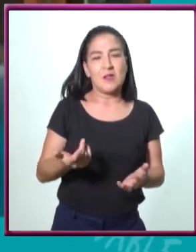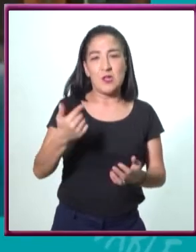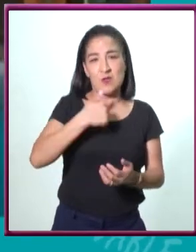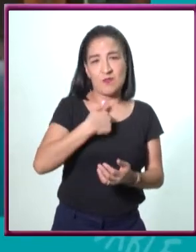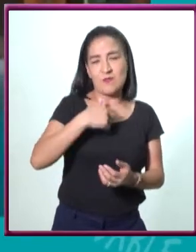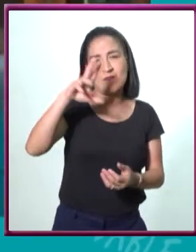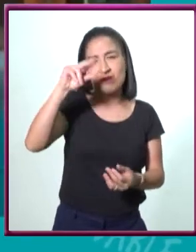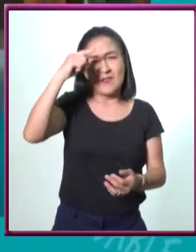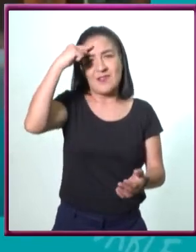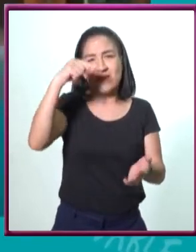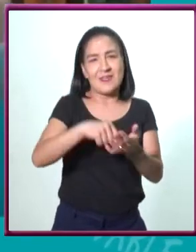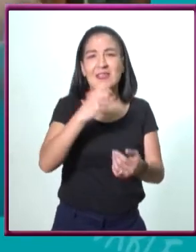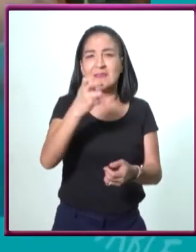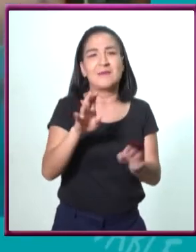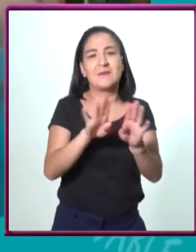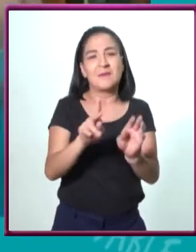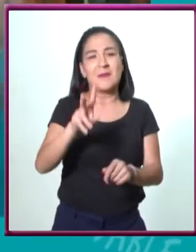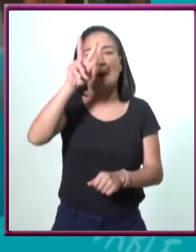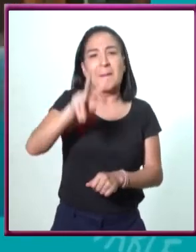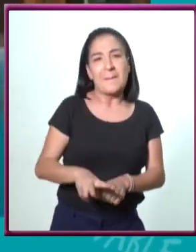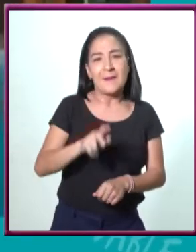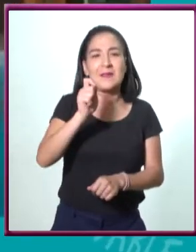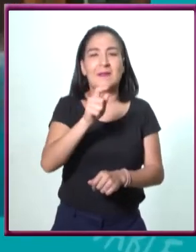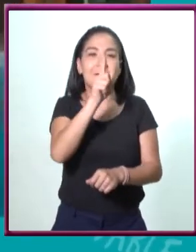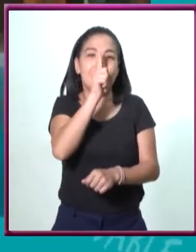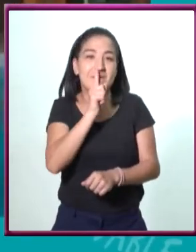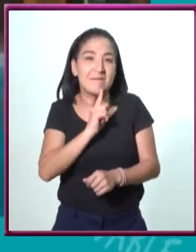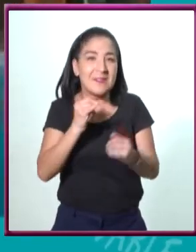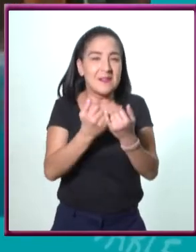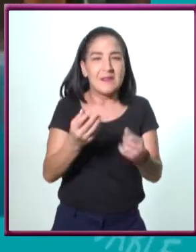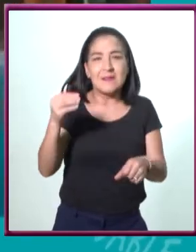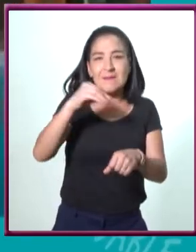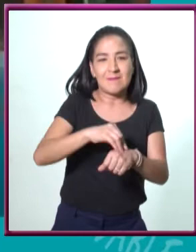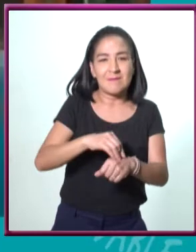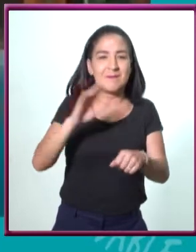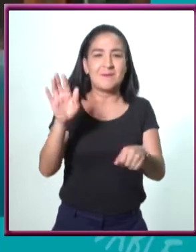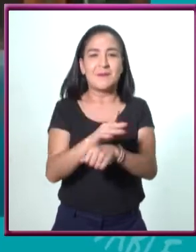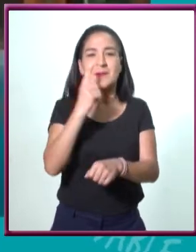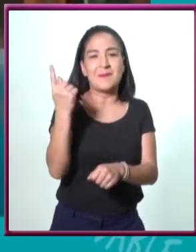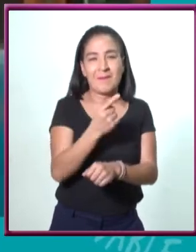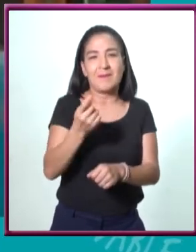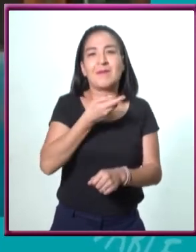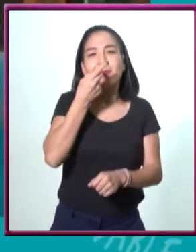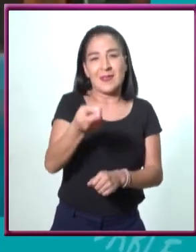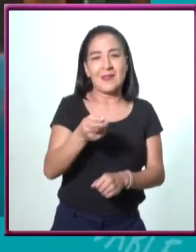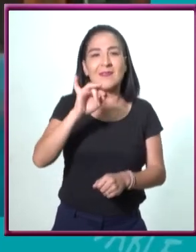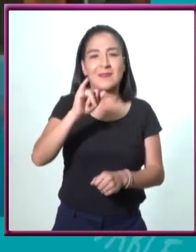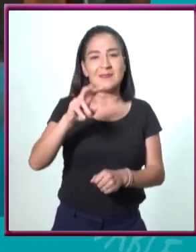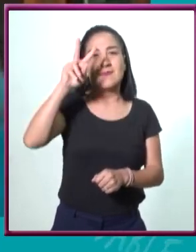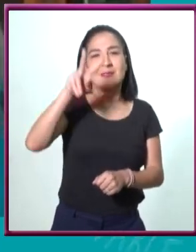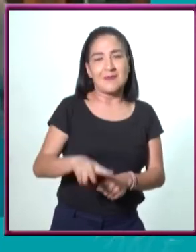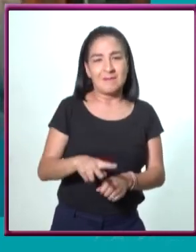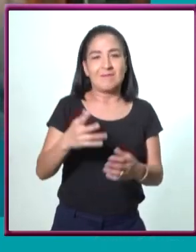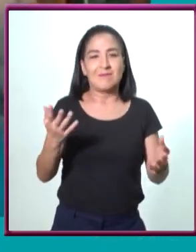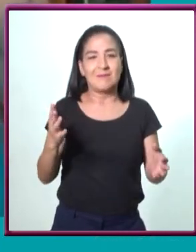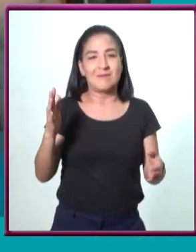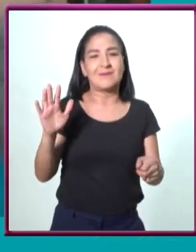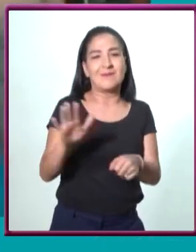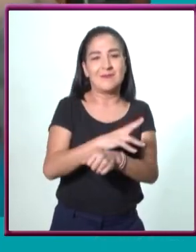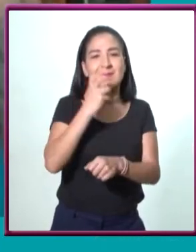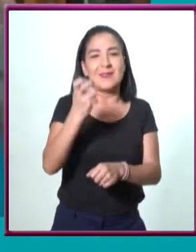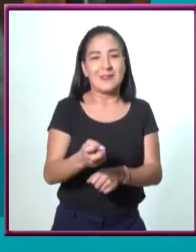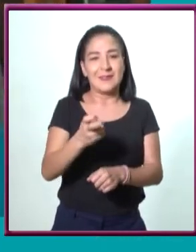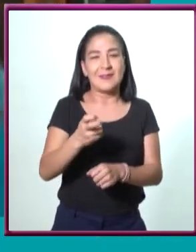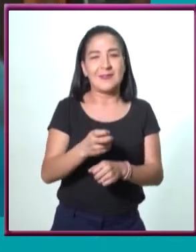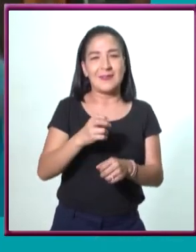que decir una verdad a medias cuente como una mentira, porque si estás diciendo la verdad, solo